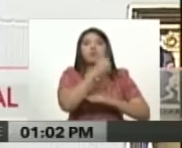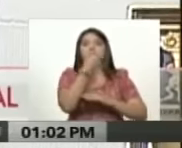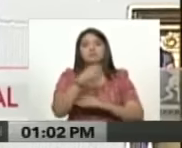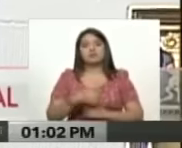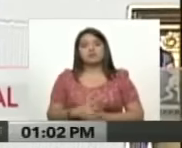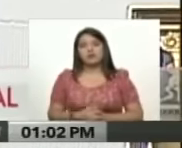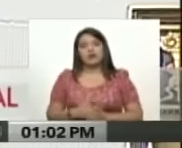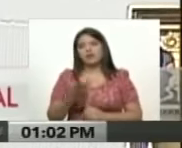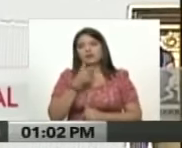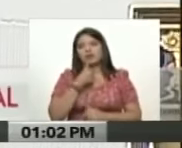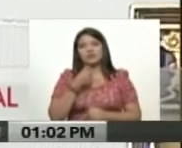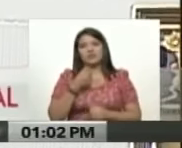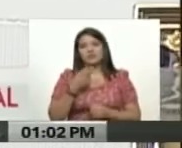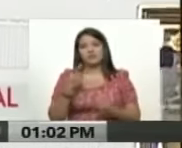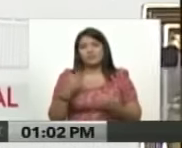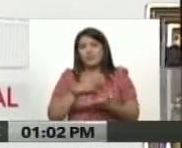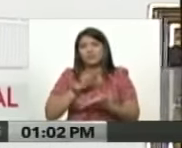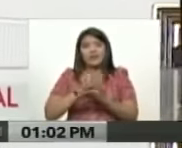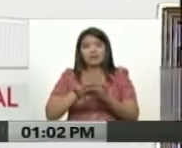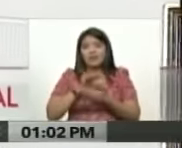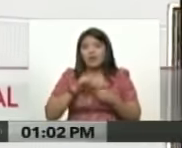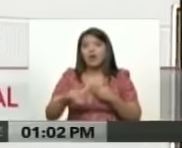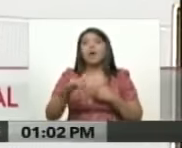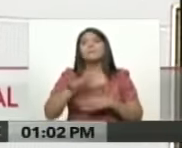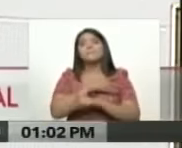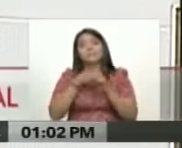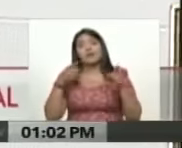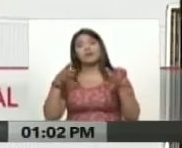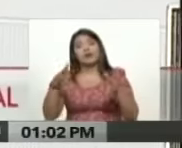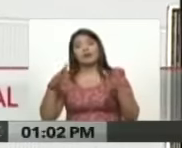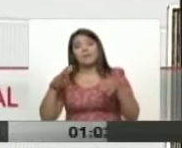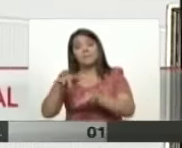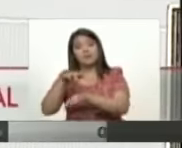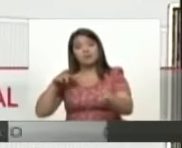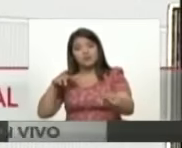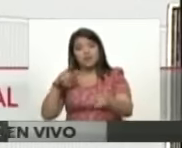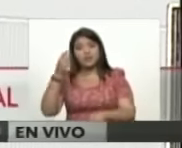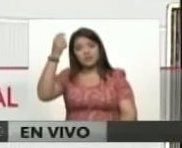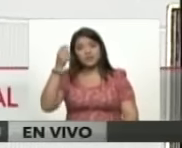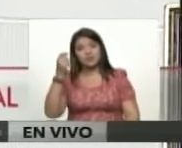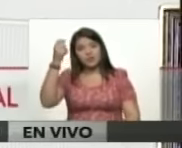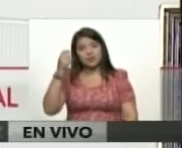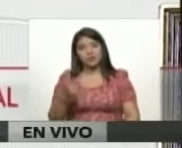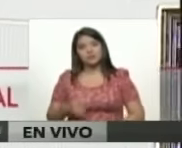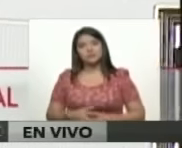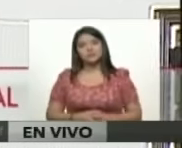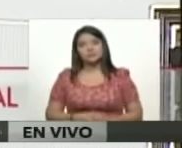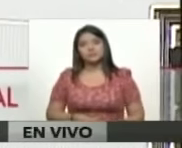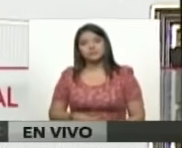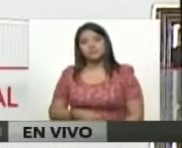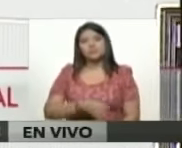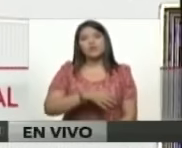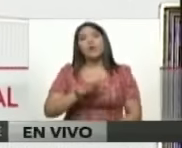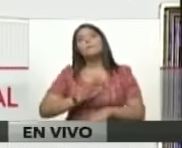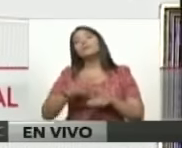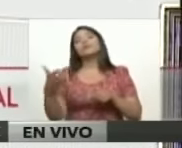y no nos da respiro. El hecho de haber logrado a favor de una gran parte del electorado de ser